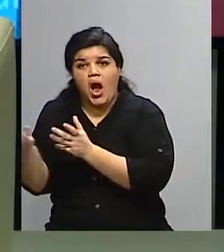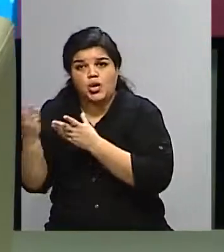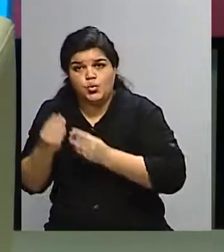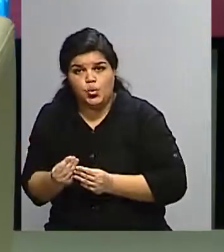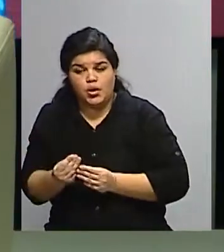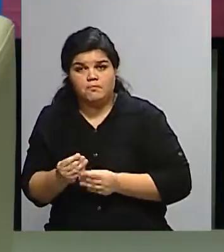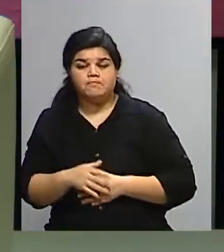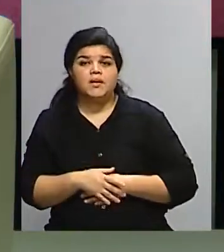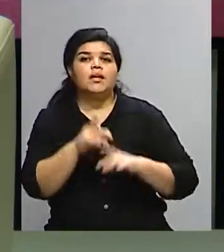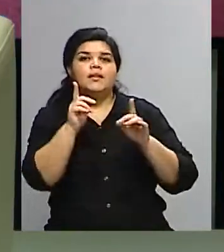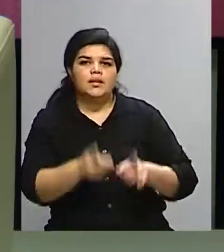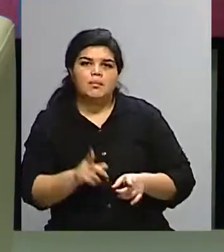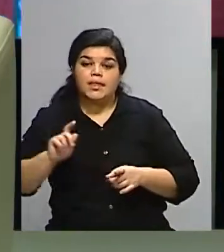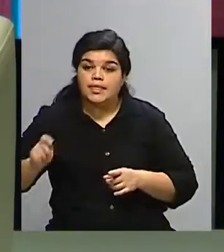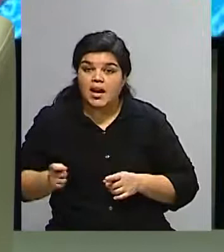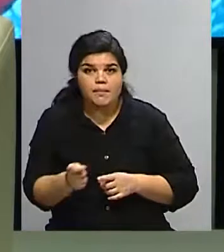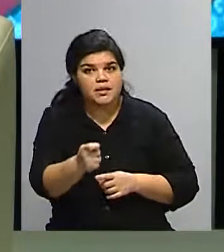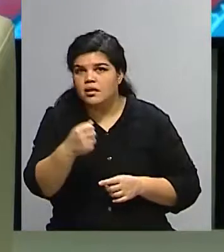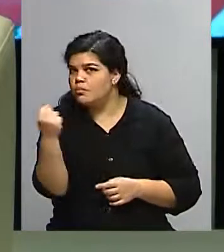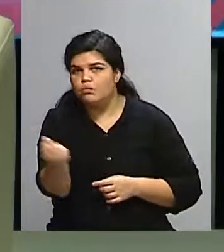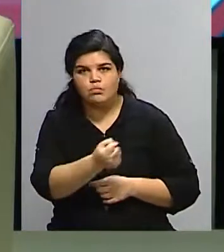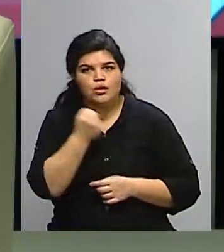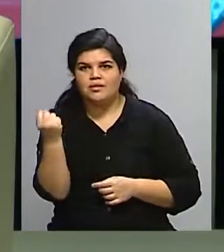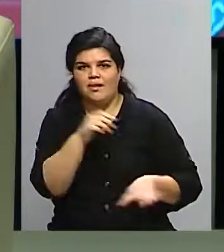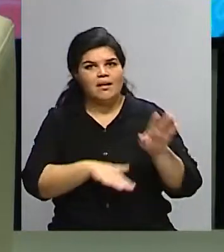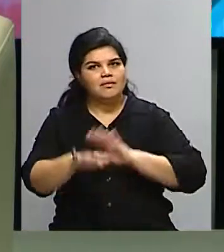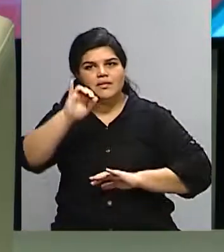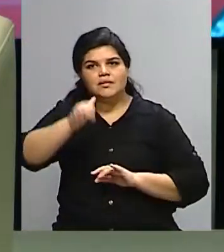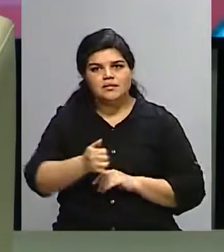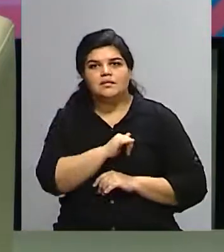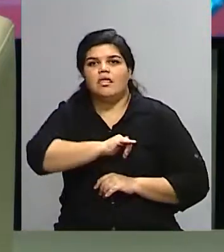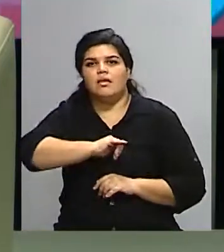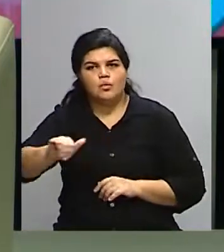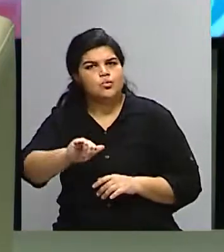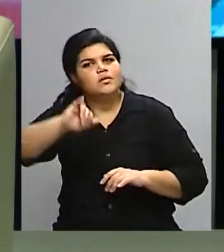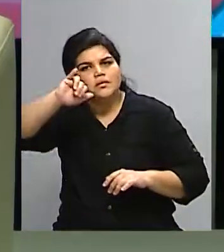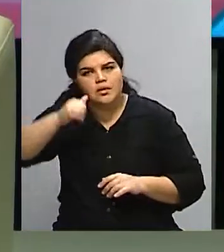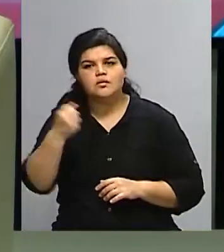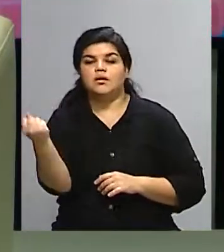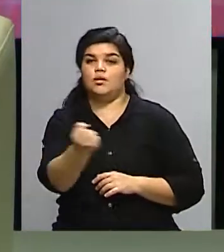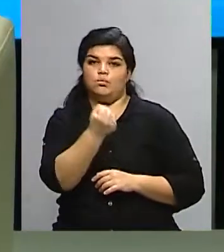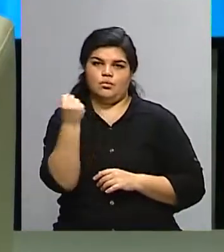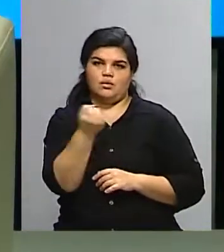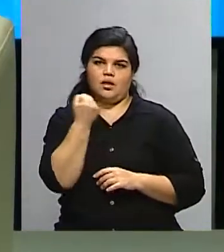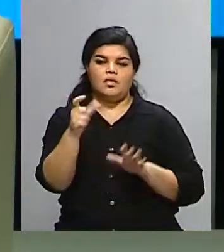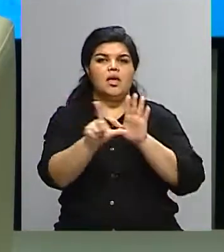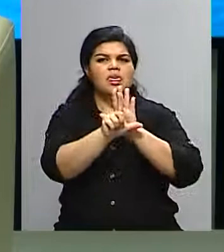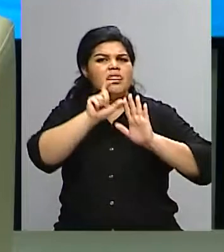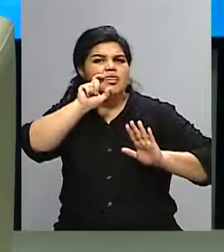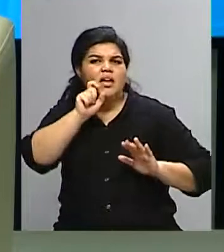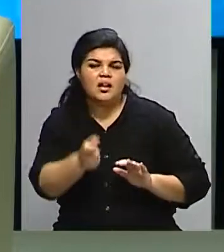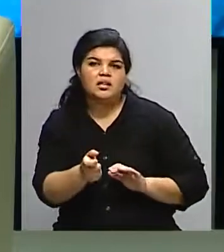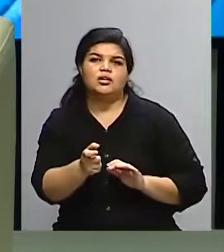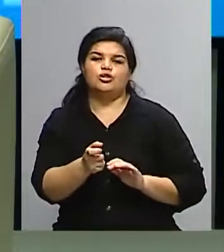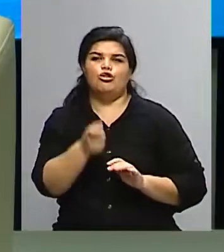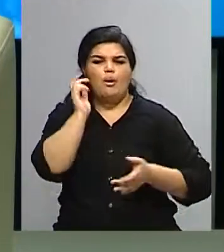bueno, son trámites que vale la pena siempre realizar, porque bueno, digamos que los delitos y este tipo